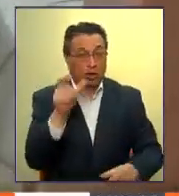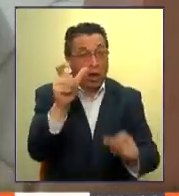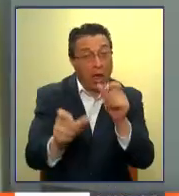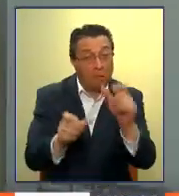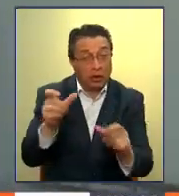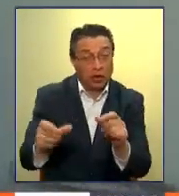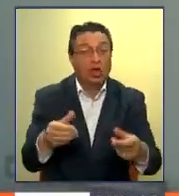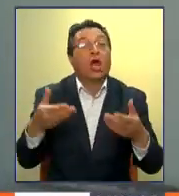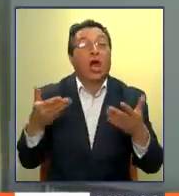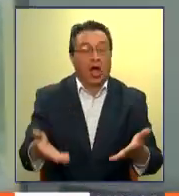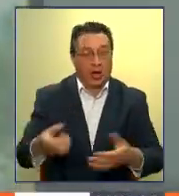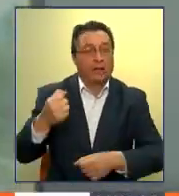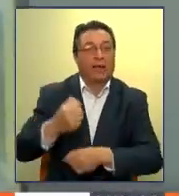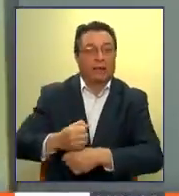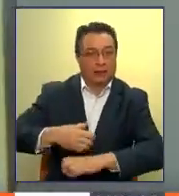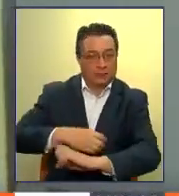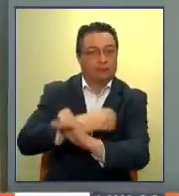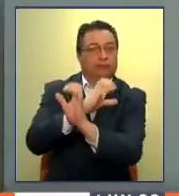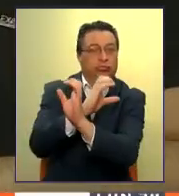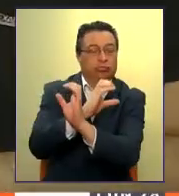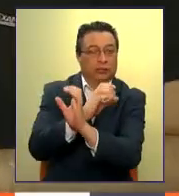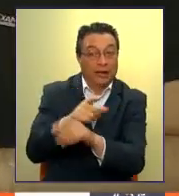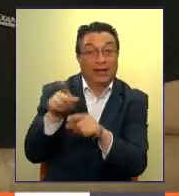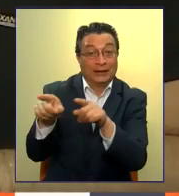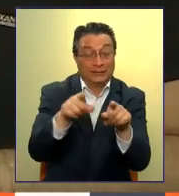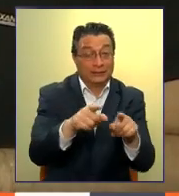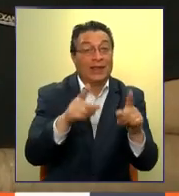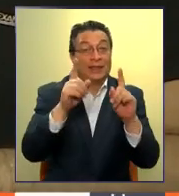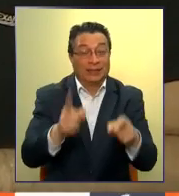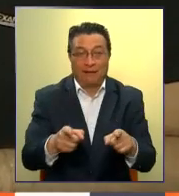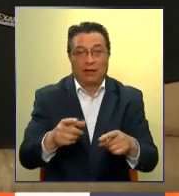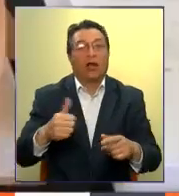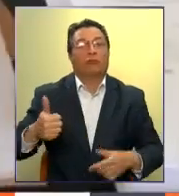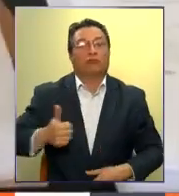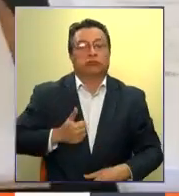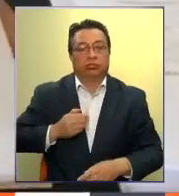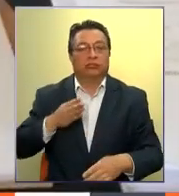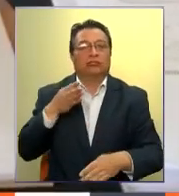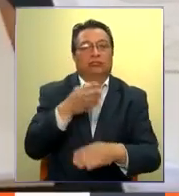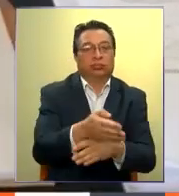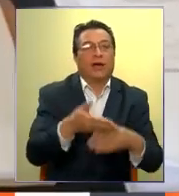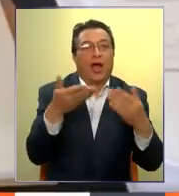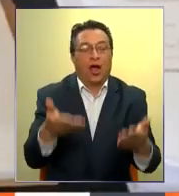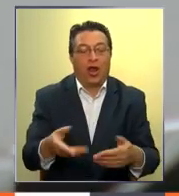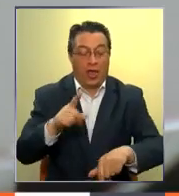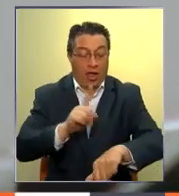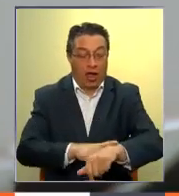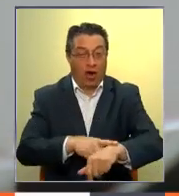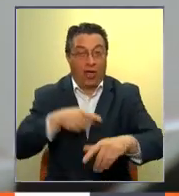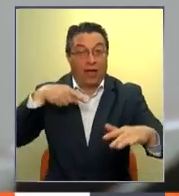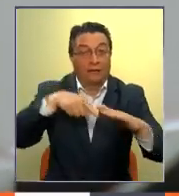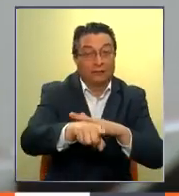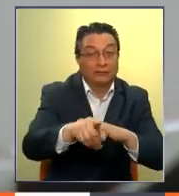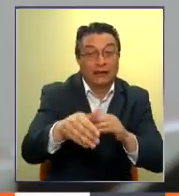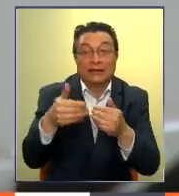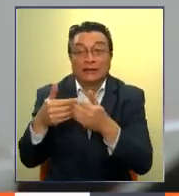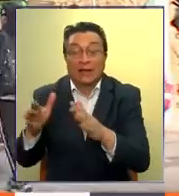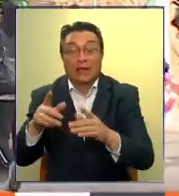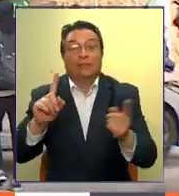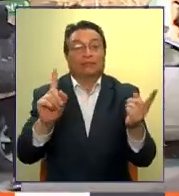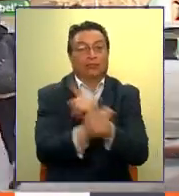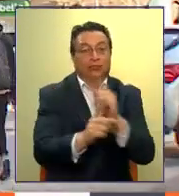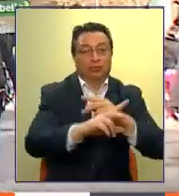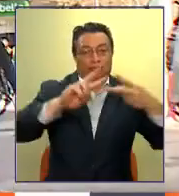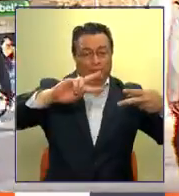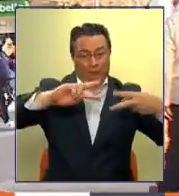encuentra en teletrabajo porcentaje no menor debe hacerlo de forma presencial horarios diferidos de ingreso y salida podrían